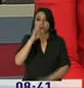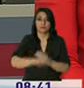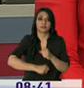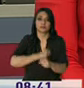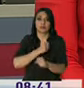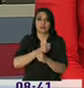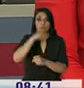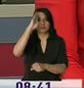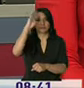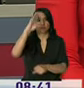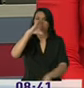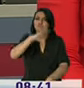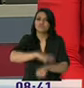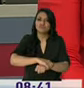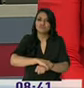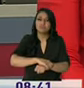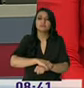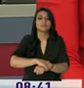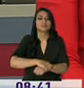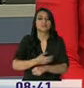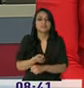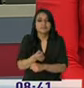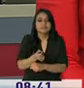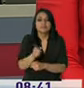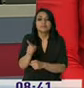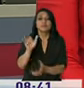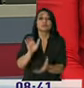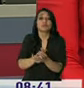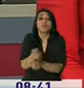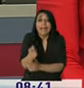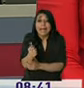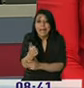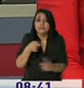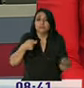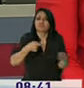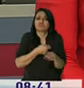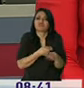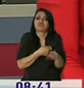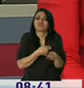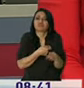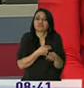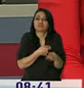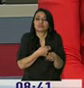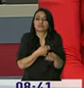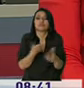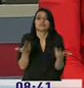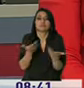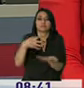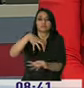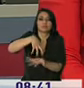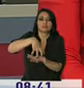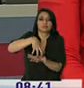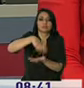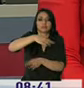la policía por intentar matar a su esposa con un cuchillo. El hecho ocurrió en la provincia de